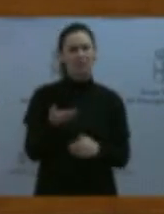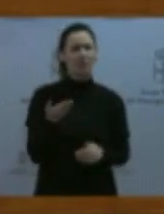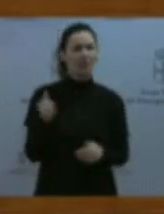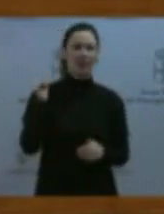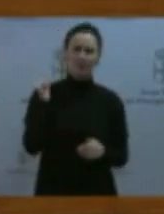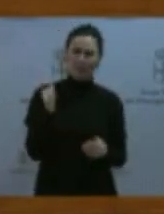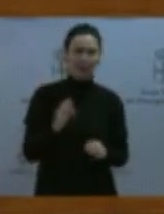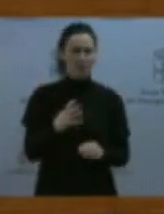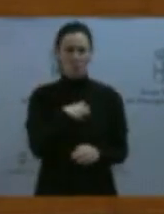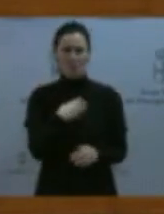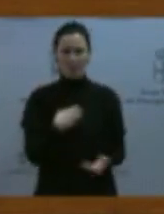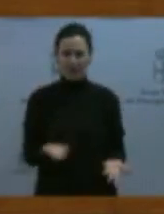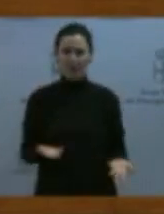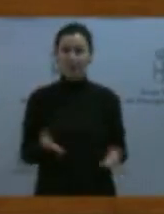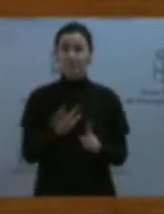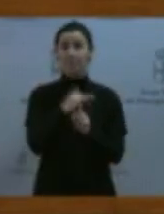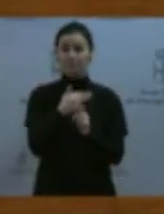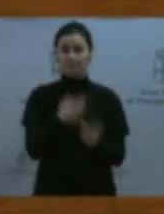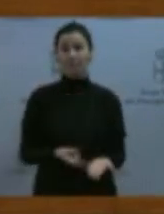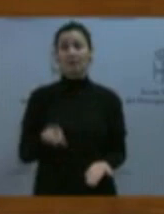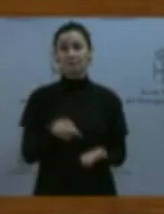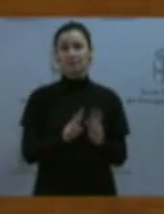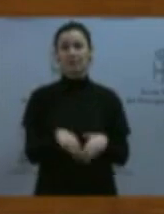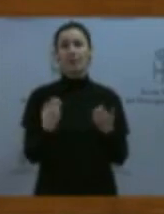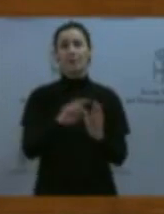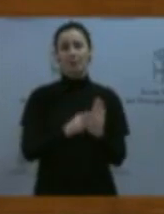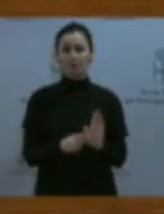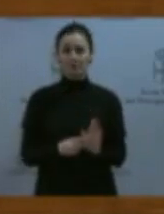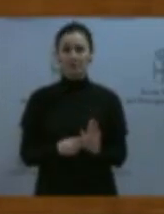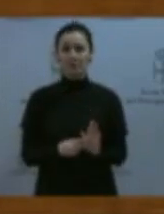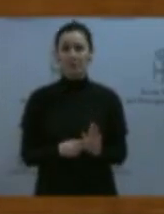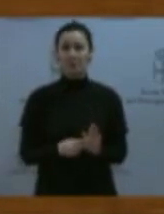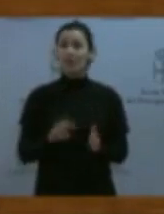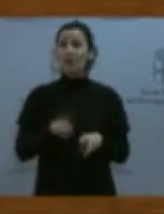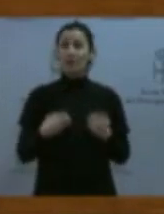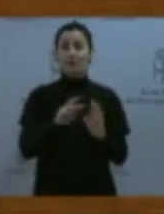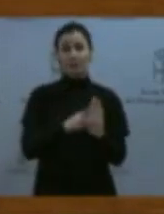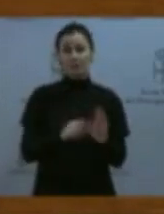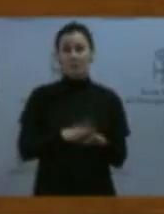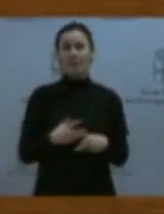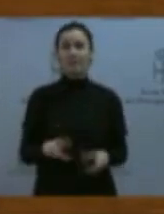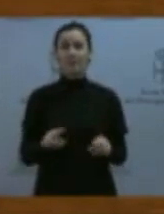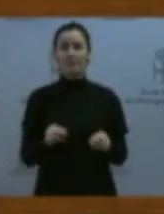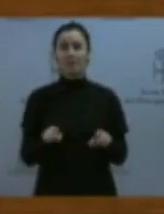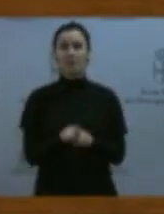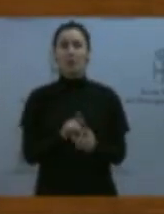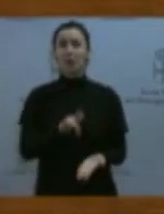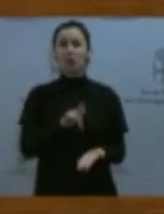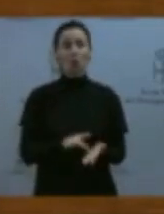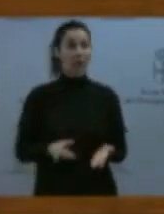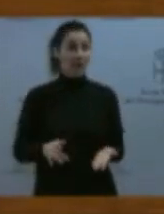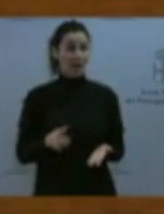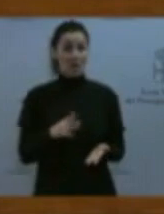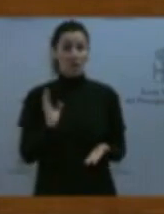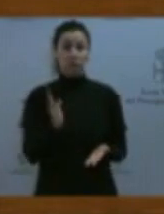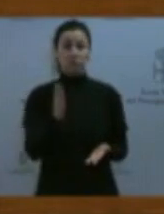exigir reformas. Reformas tendentes a acabar con ese grado de impunidad. Se empiezan a cuestionar las decisiones tomadas en los despachos,